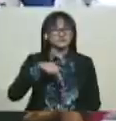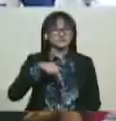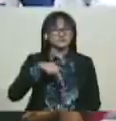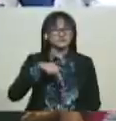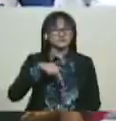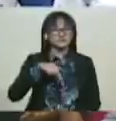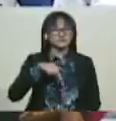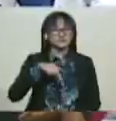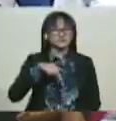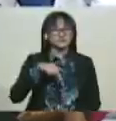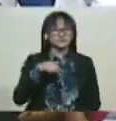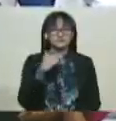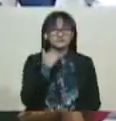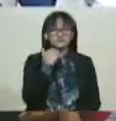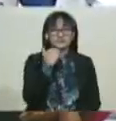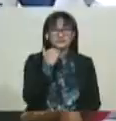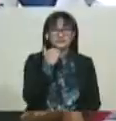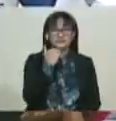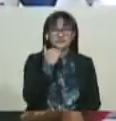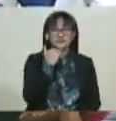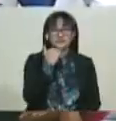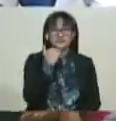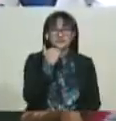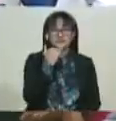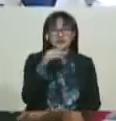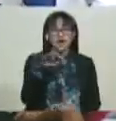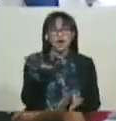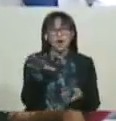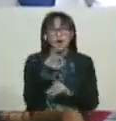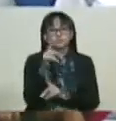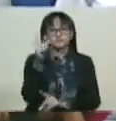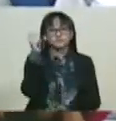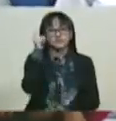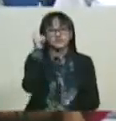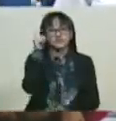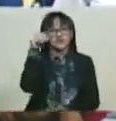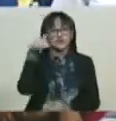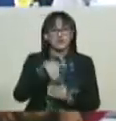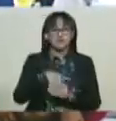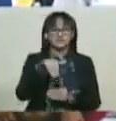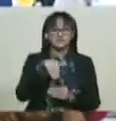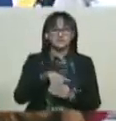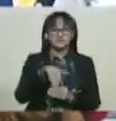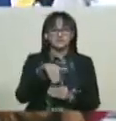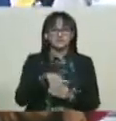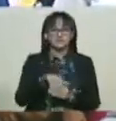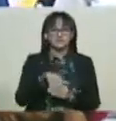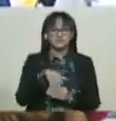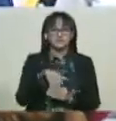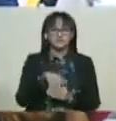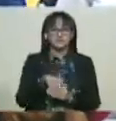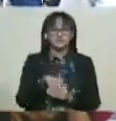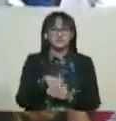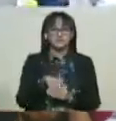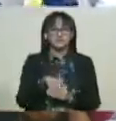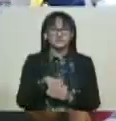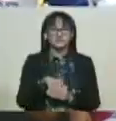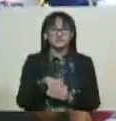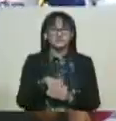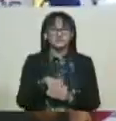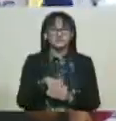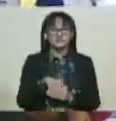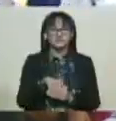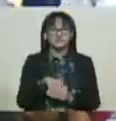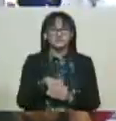a penas a 11 días de las elecciones de punta a punta